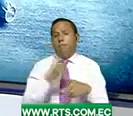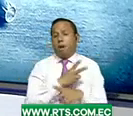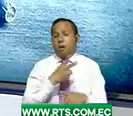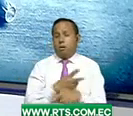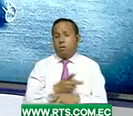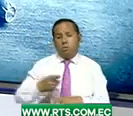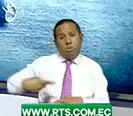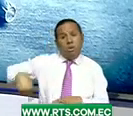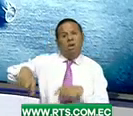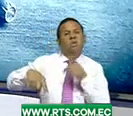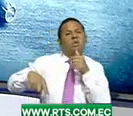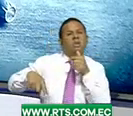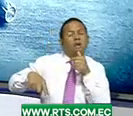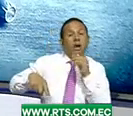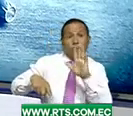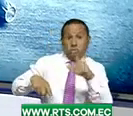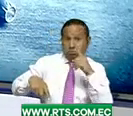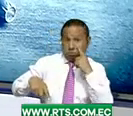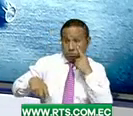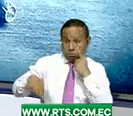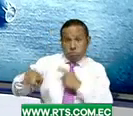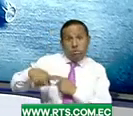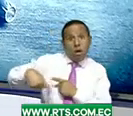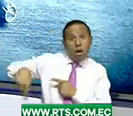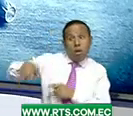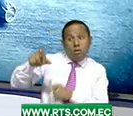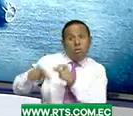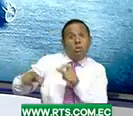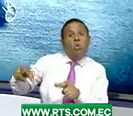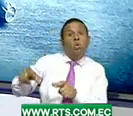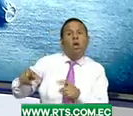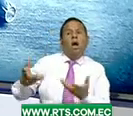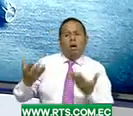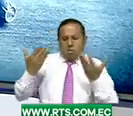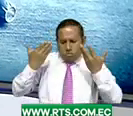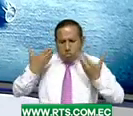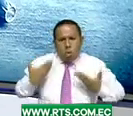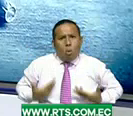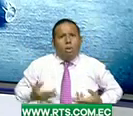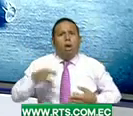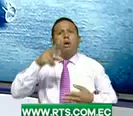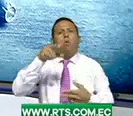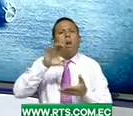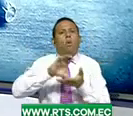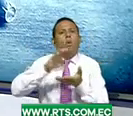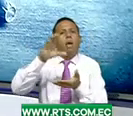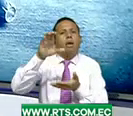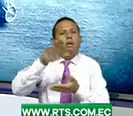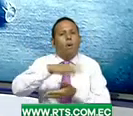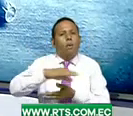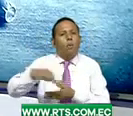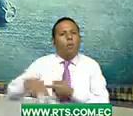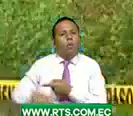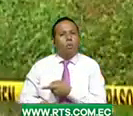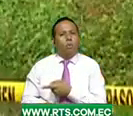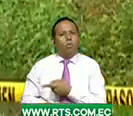sicarios, escuchen bien amigos, vestidos con uniforme de colegio. Veamos.